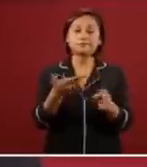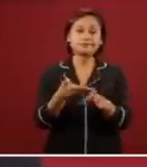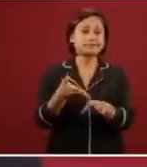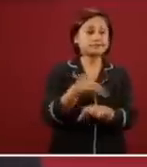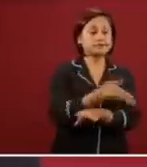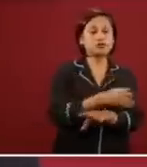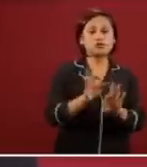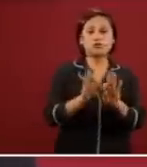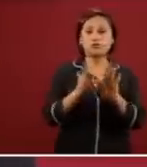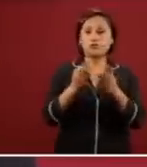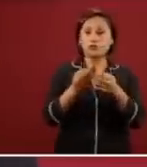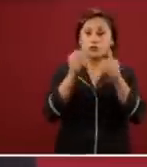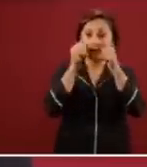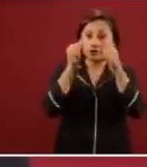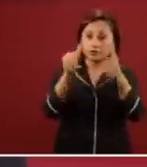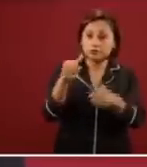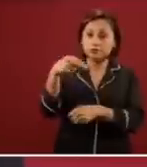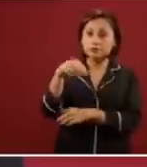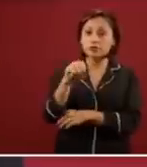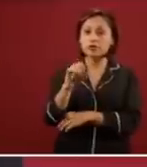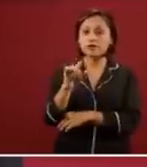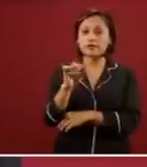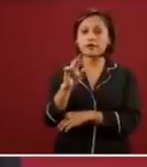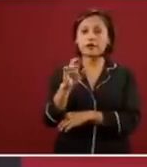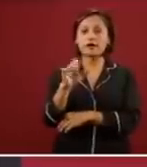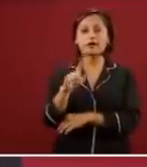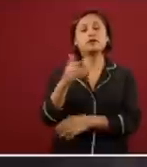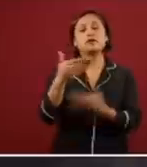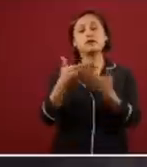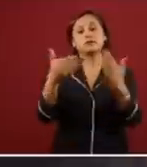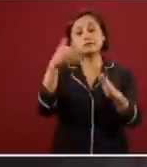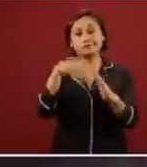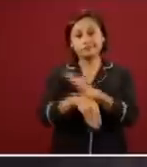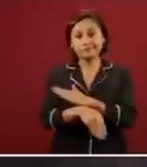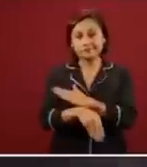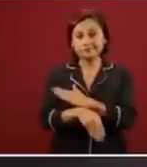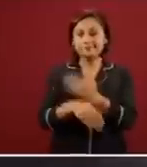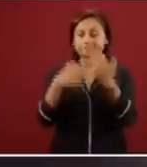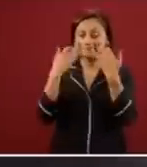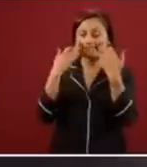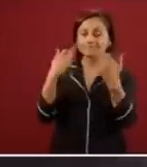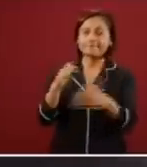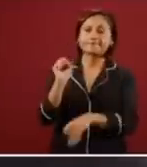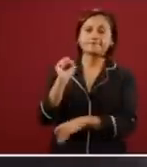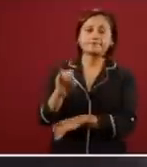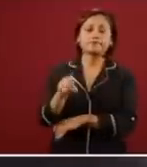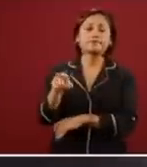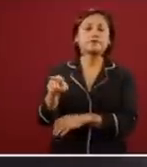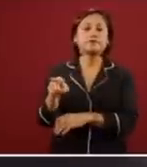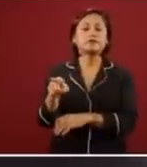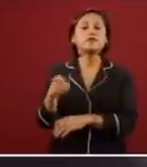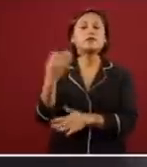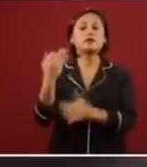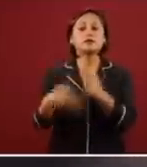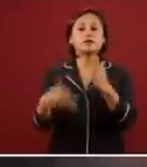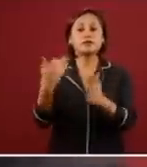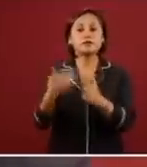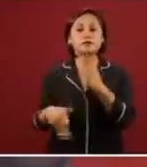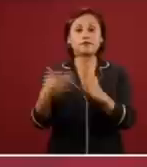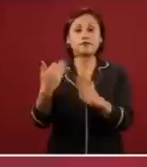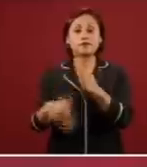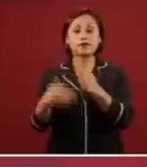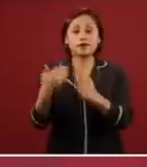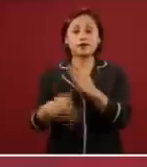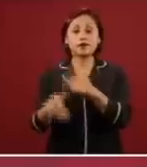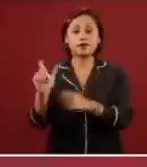neoliberal se refleja en la insolvencia, la falta de